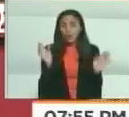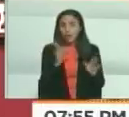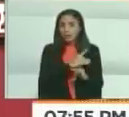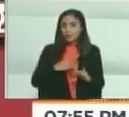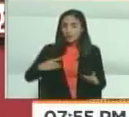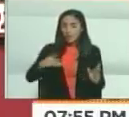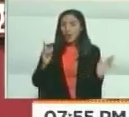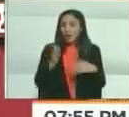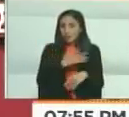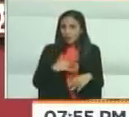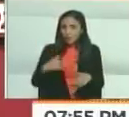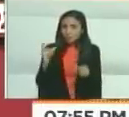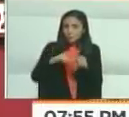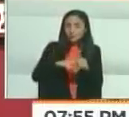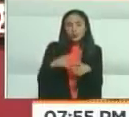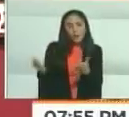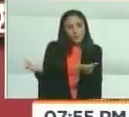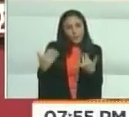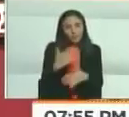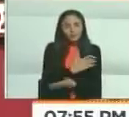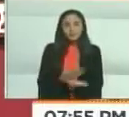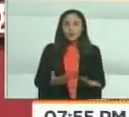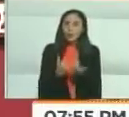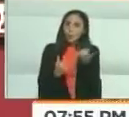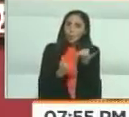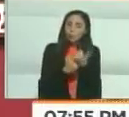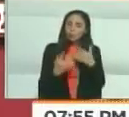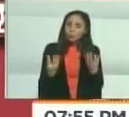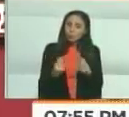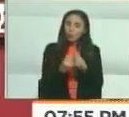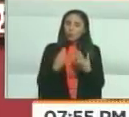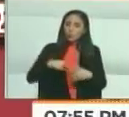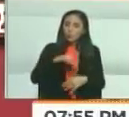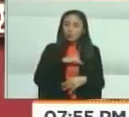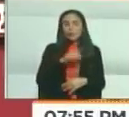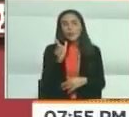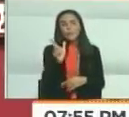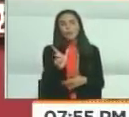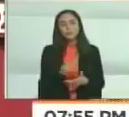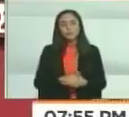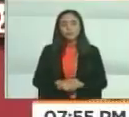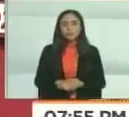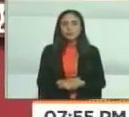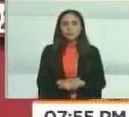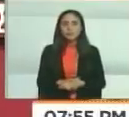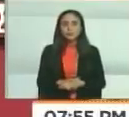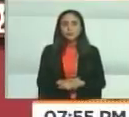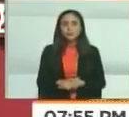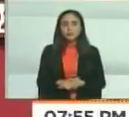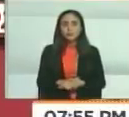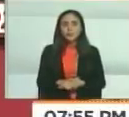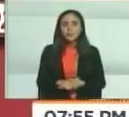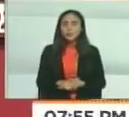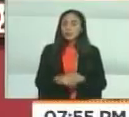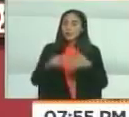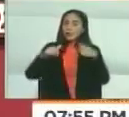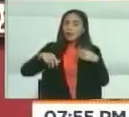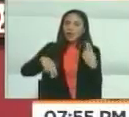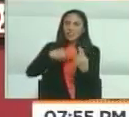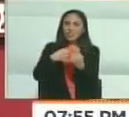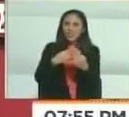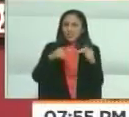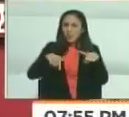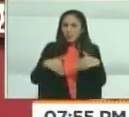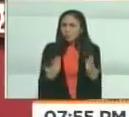este gran partido, el Partido Socialista Unido de Venezuela. Y desde aquí queremos poner una